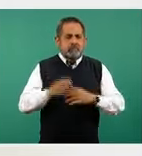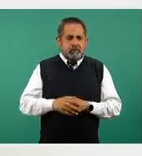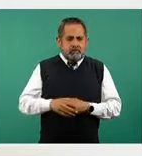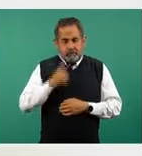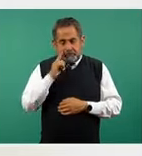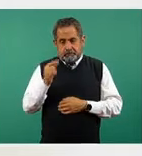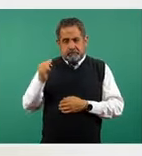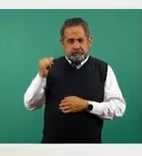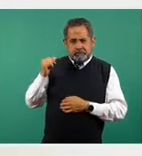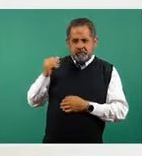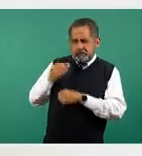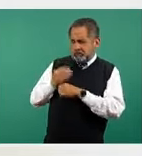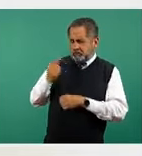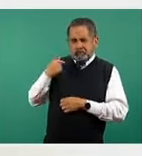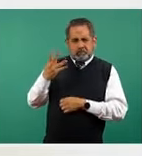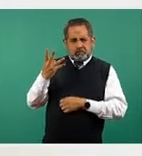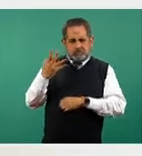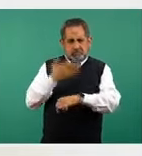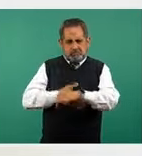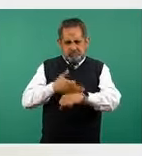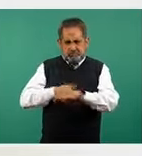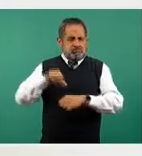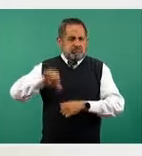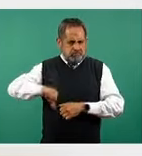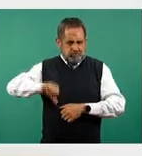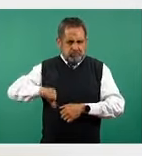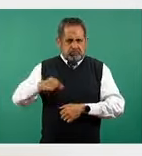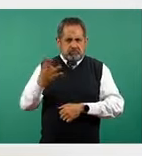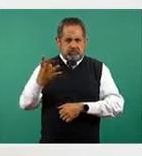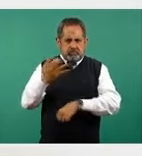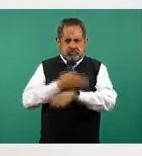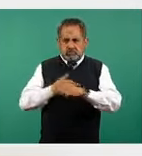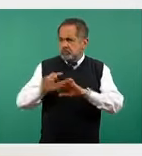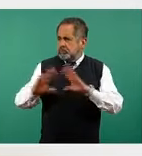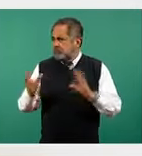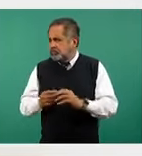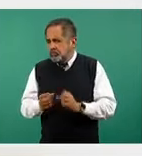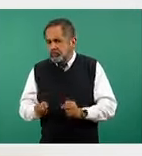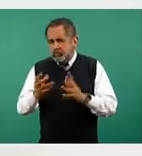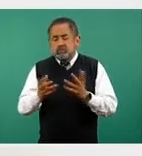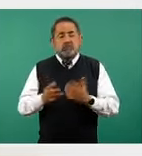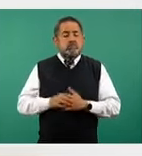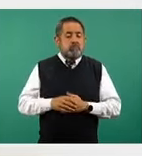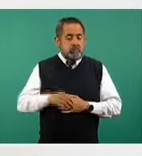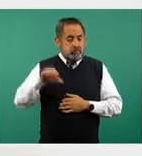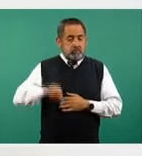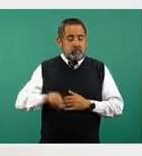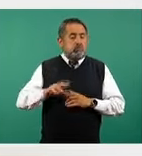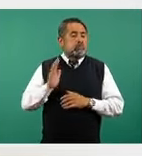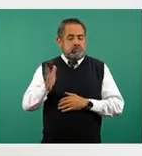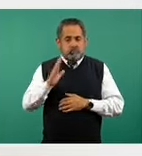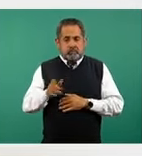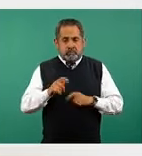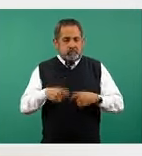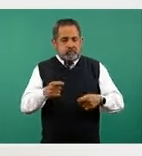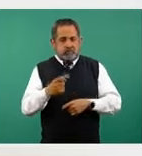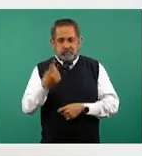preliminar que hacemos para todos los días de las 4 de la tarde, que por ejemplo nos revela que para el día de hoy se aplicaron